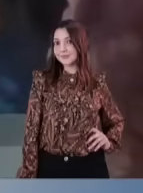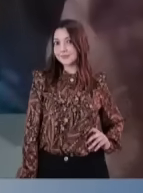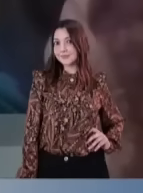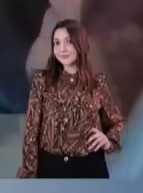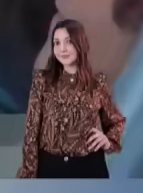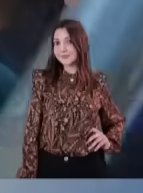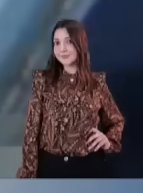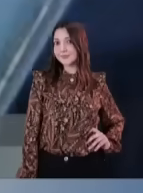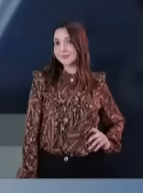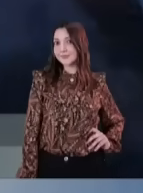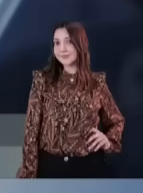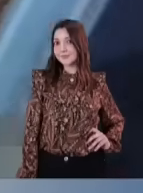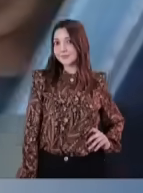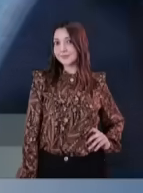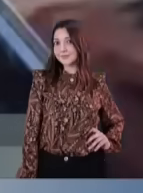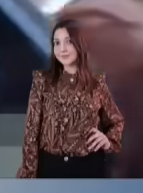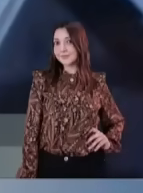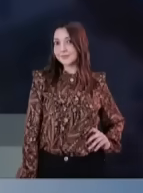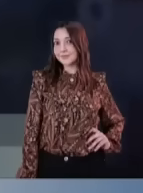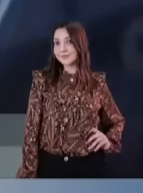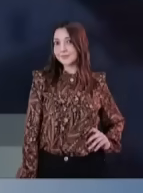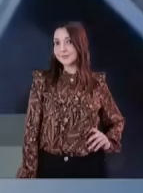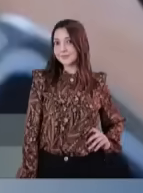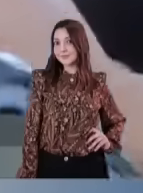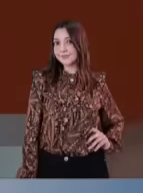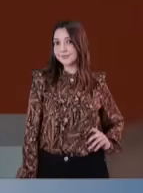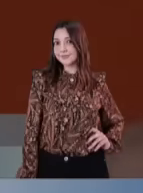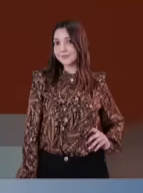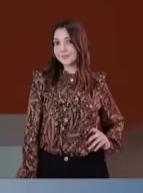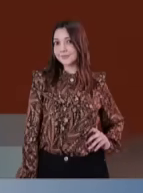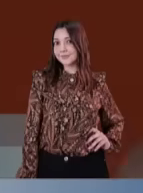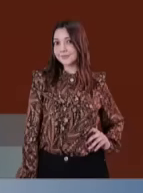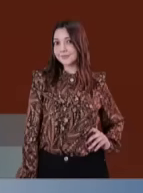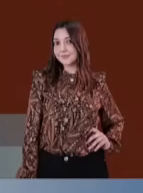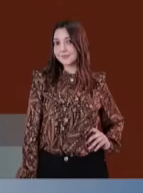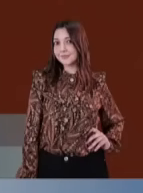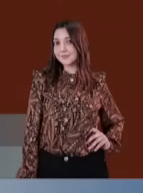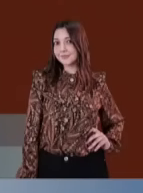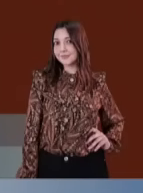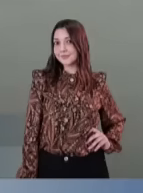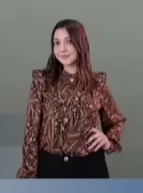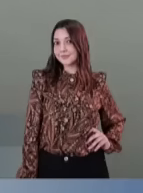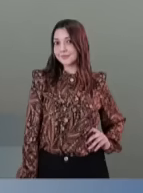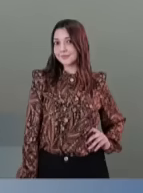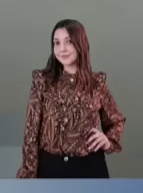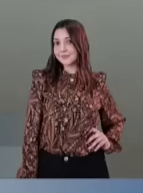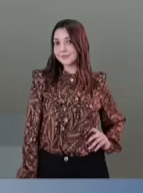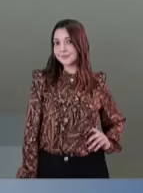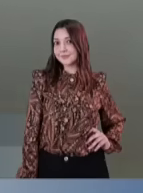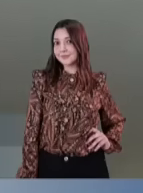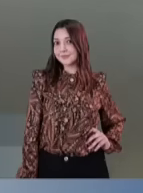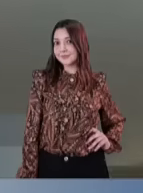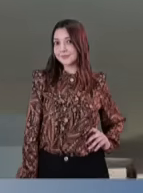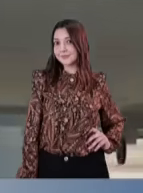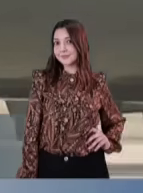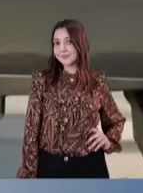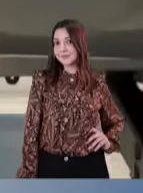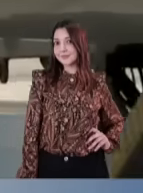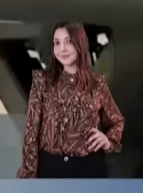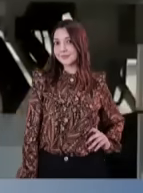podría realizar esta tarde, después del mediodía. Y hay que poner atención en distintas carteras. Por ejemplo,